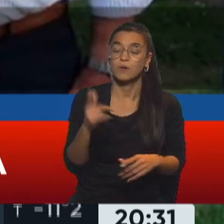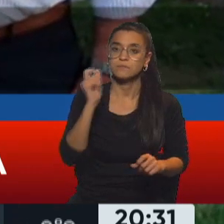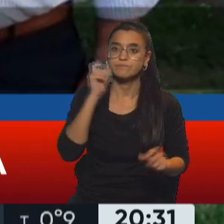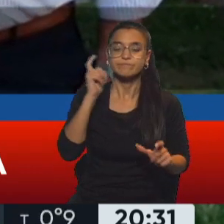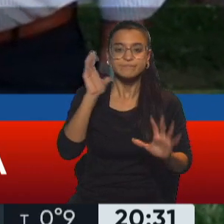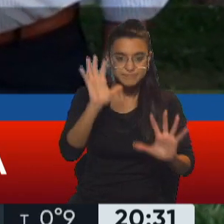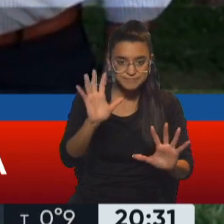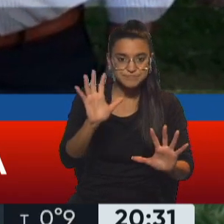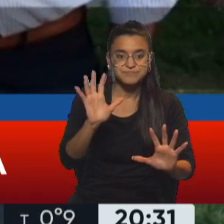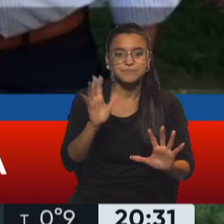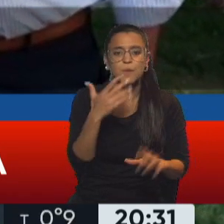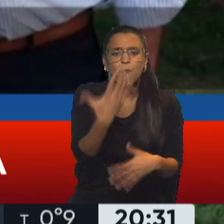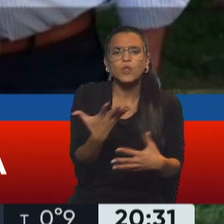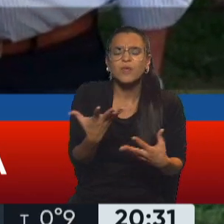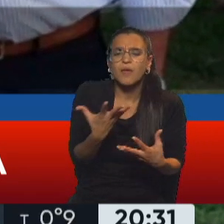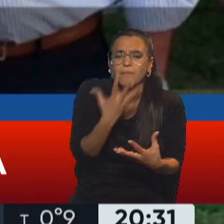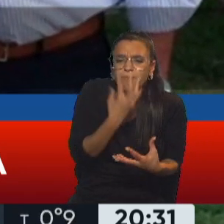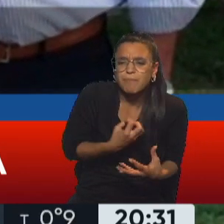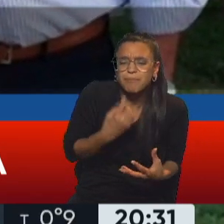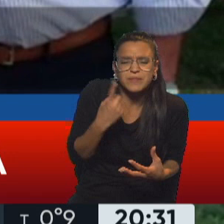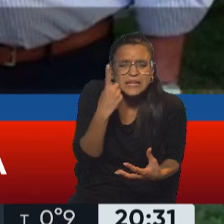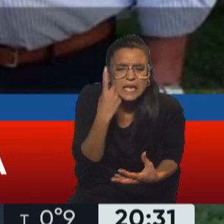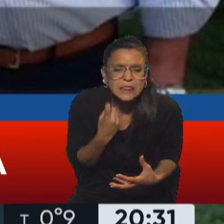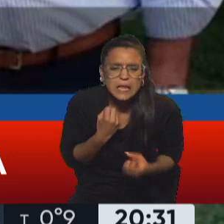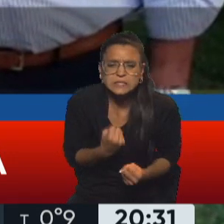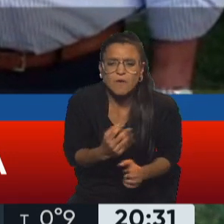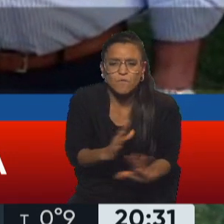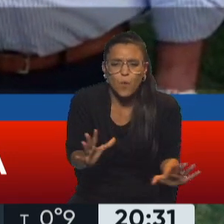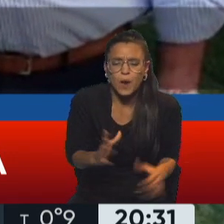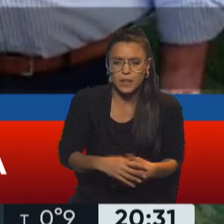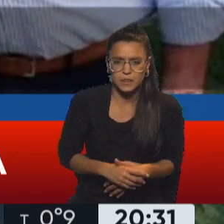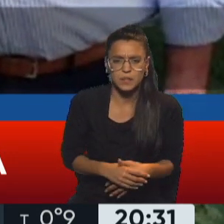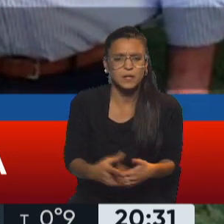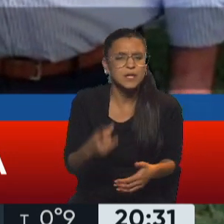porque me dio mucha tristeza